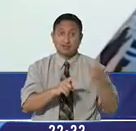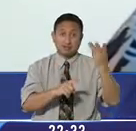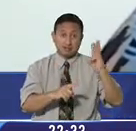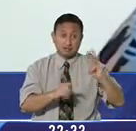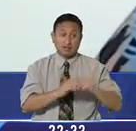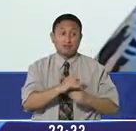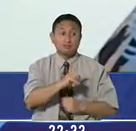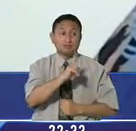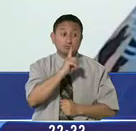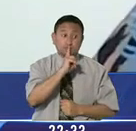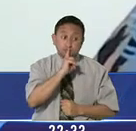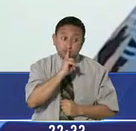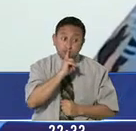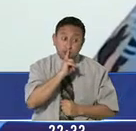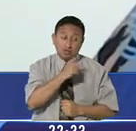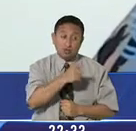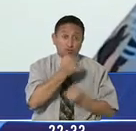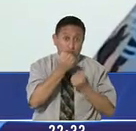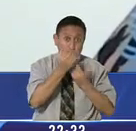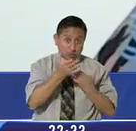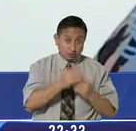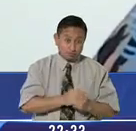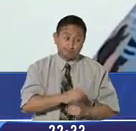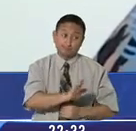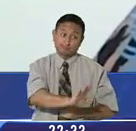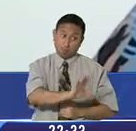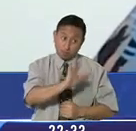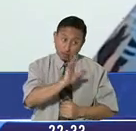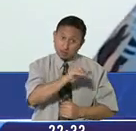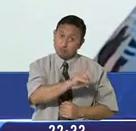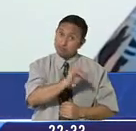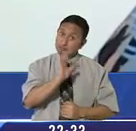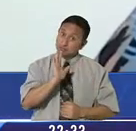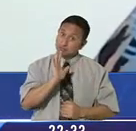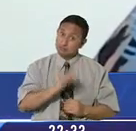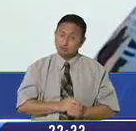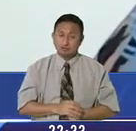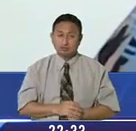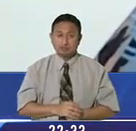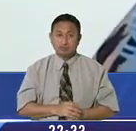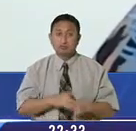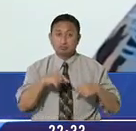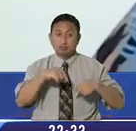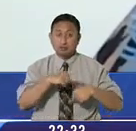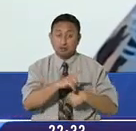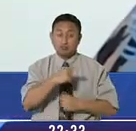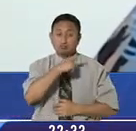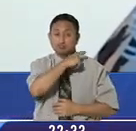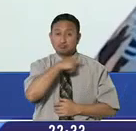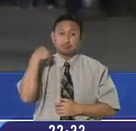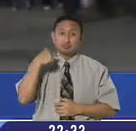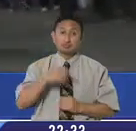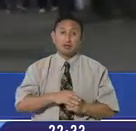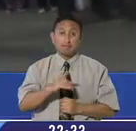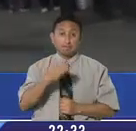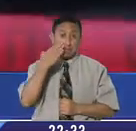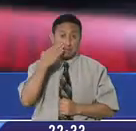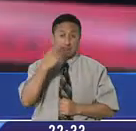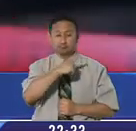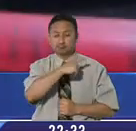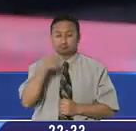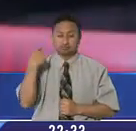hable, porque si hablaba lo que le estaba ocurriendo, iba a quitarle la vida a nuestra madre.